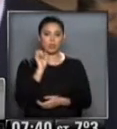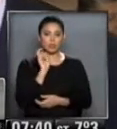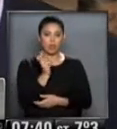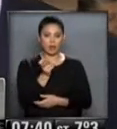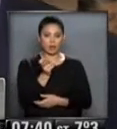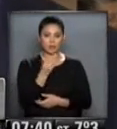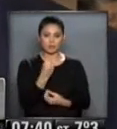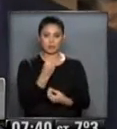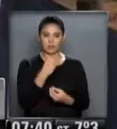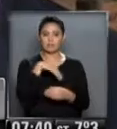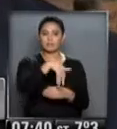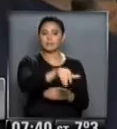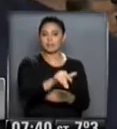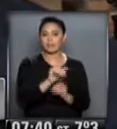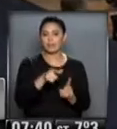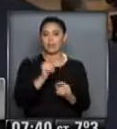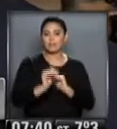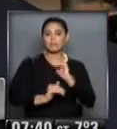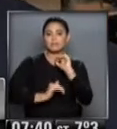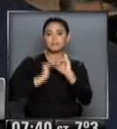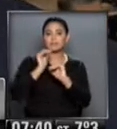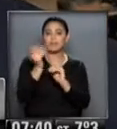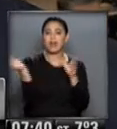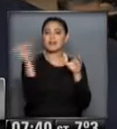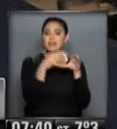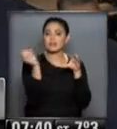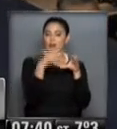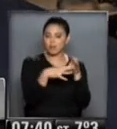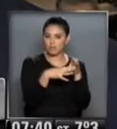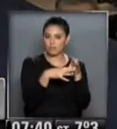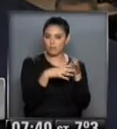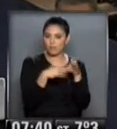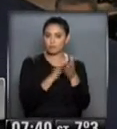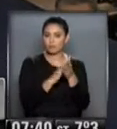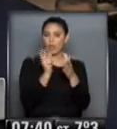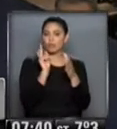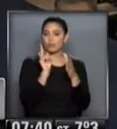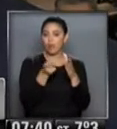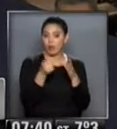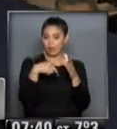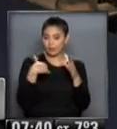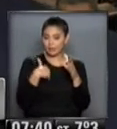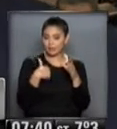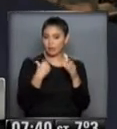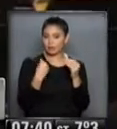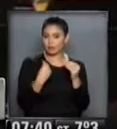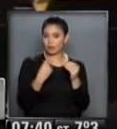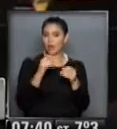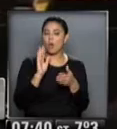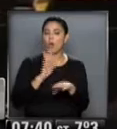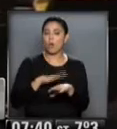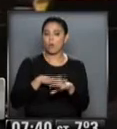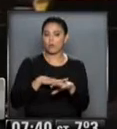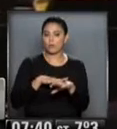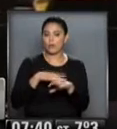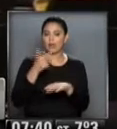electoral y al decrecimiento que han tenido las reservas en dólares en la Argentina, producto del déficit